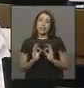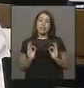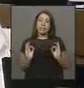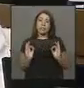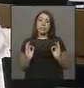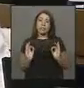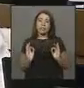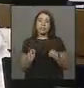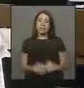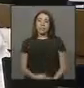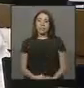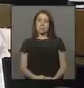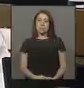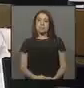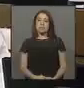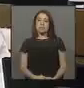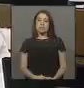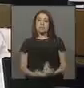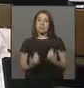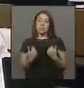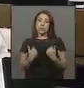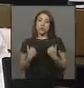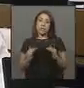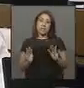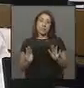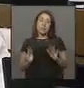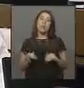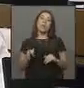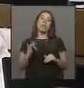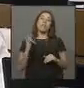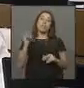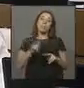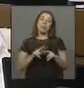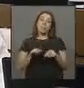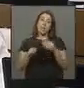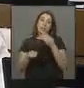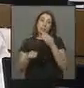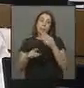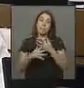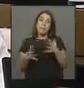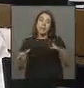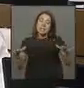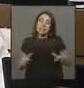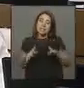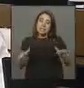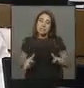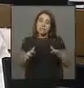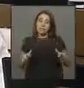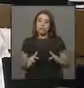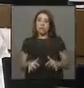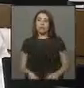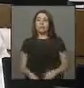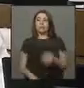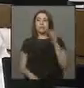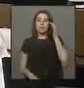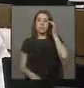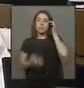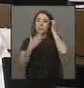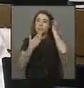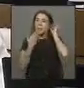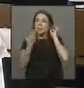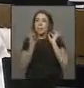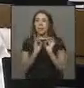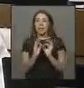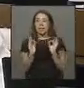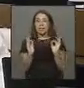extraordinario. Y ciertamente yo espero que sigan haciendo y ampliando estos esfuerzos extraordinarios. Y además, quiero pedir